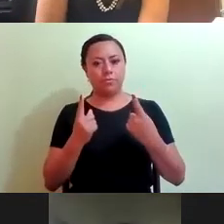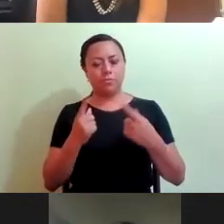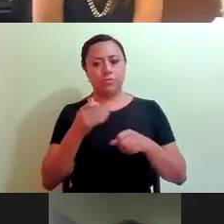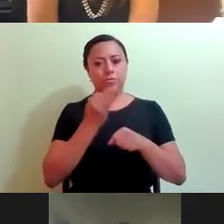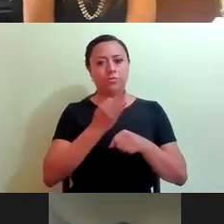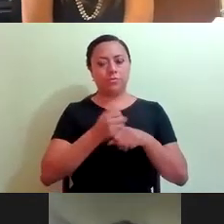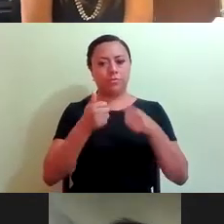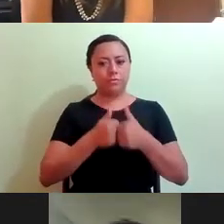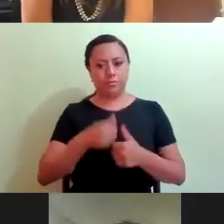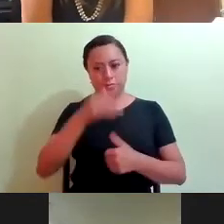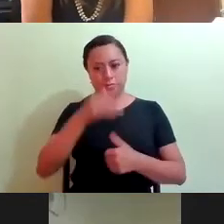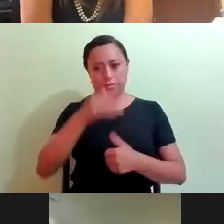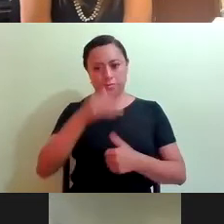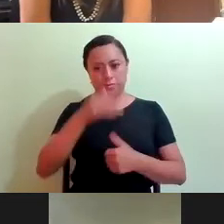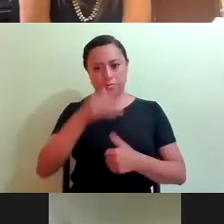acuerdo?